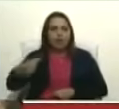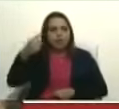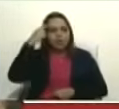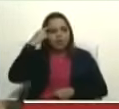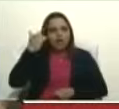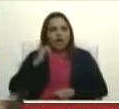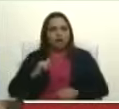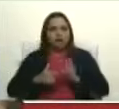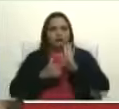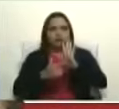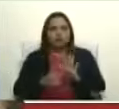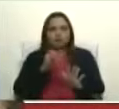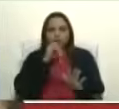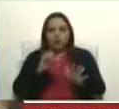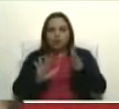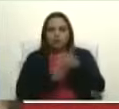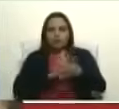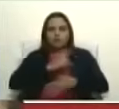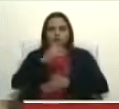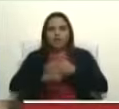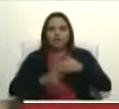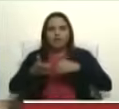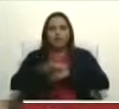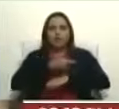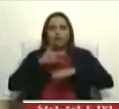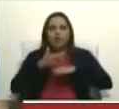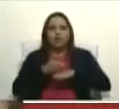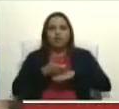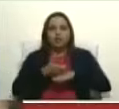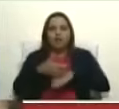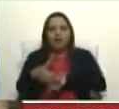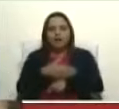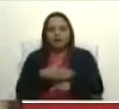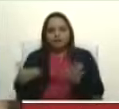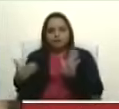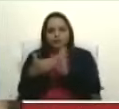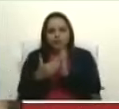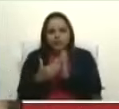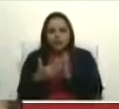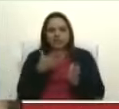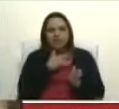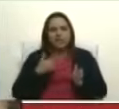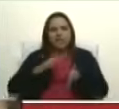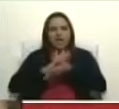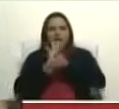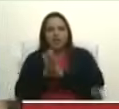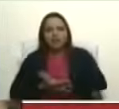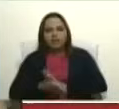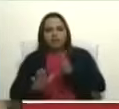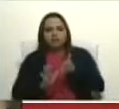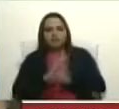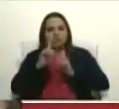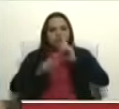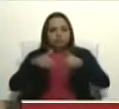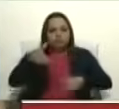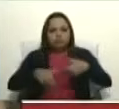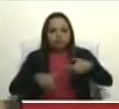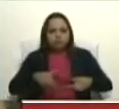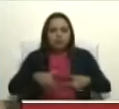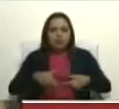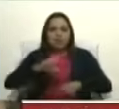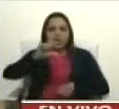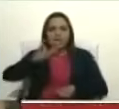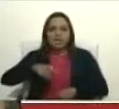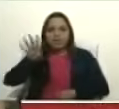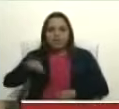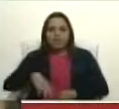develarán información sobre planes que el gobierno logró detener a tiempo y que pretendían sabotear el referéndum consultivo sobre el Esequibo y